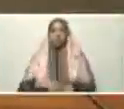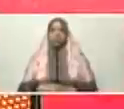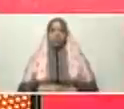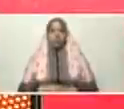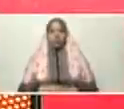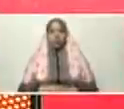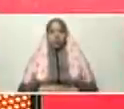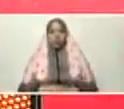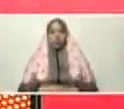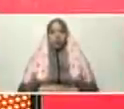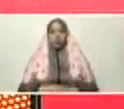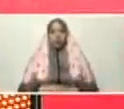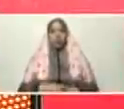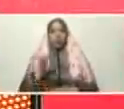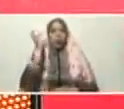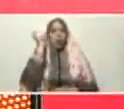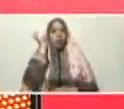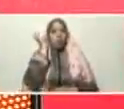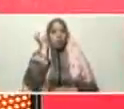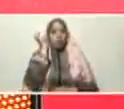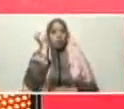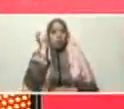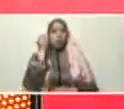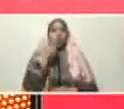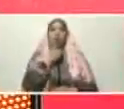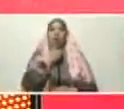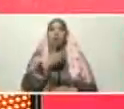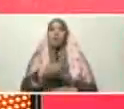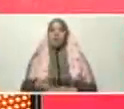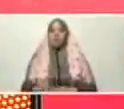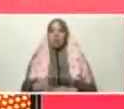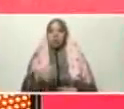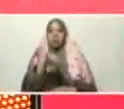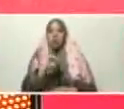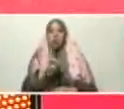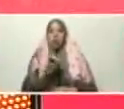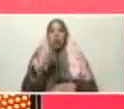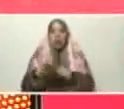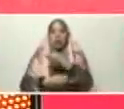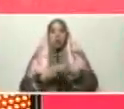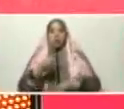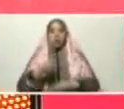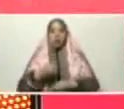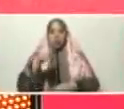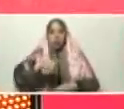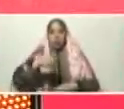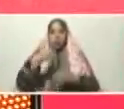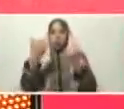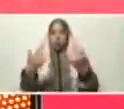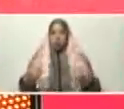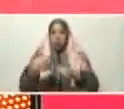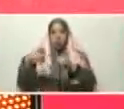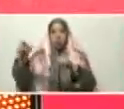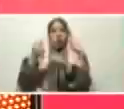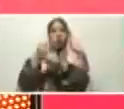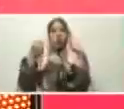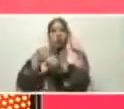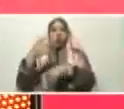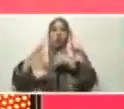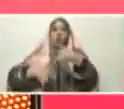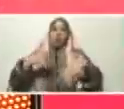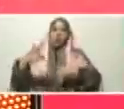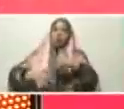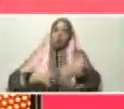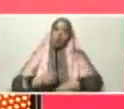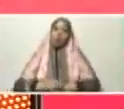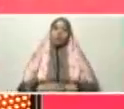maria cristina iglesia que está de permiso cumpliendo una misión en este momento maria cristina